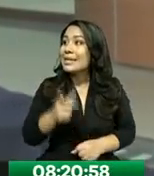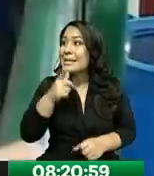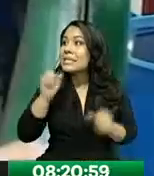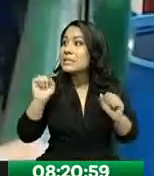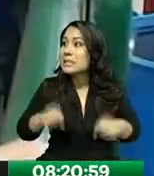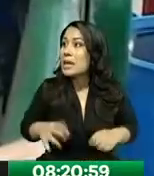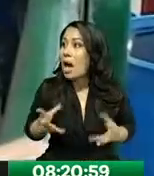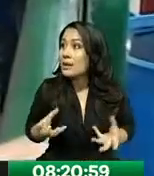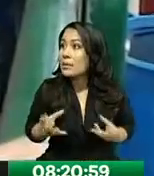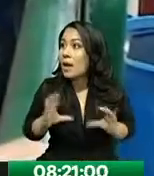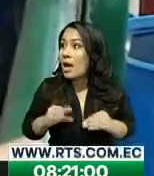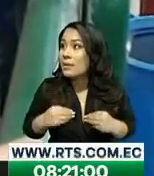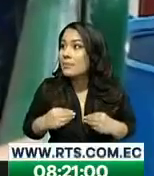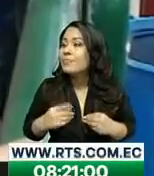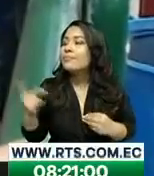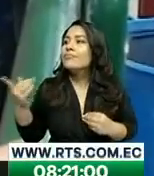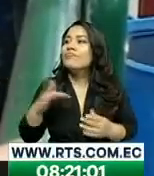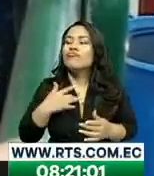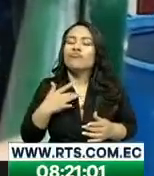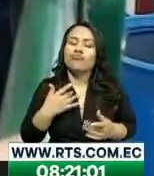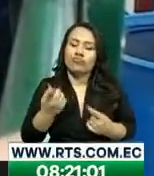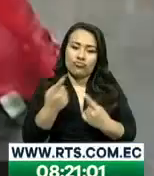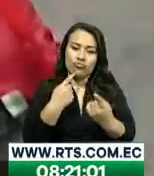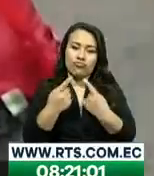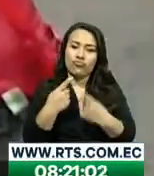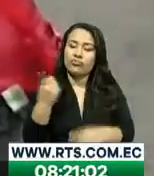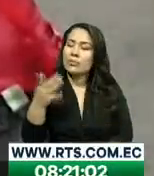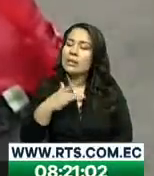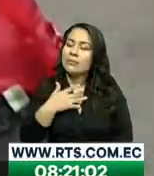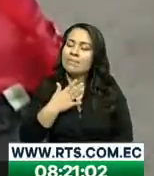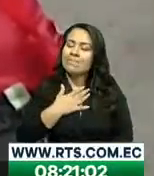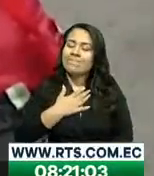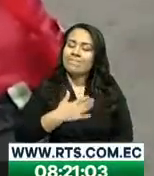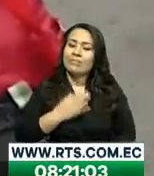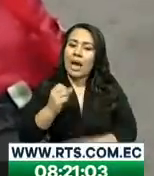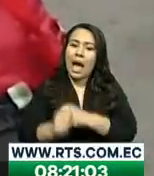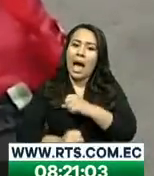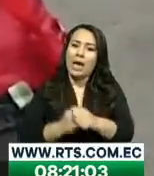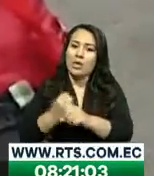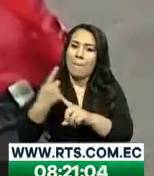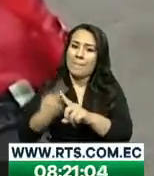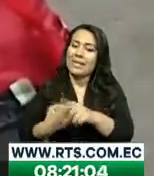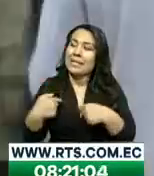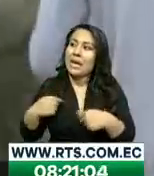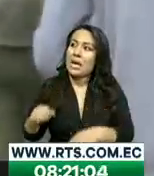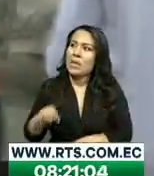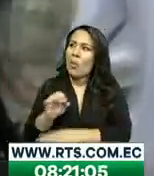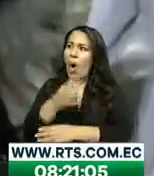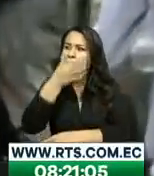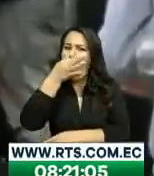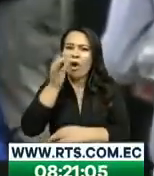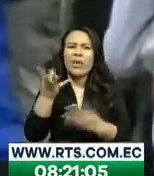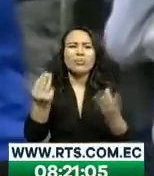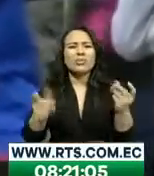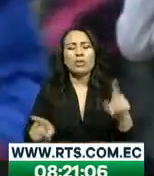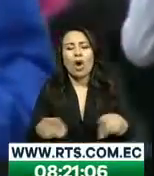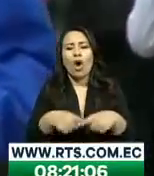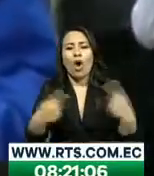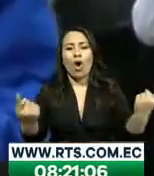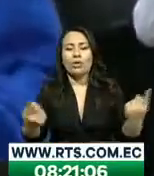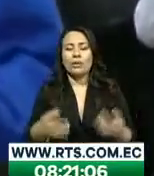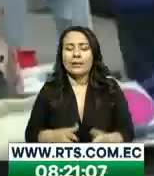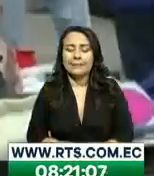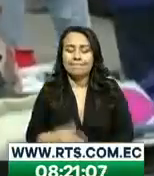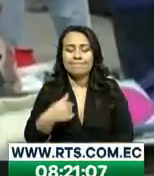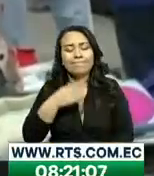regresarse. Sentimientos encontrados es lo que dicen tener los migrantes que permanecieron años o meses en Ecuador. El odio desmedido ante los últimos acontecimientos los